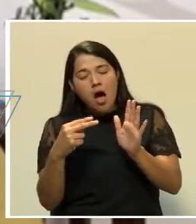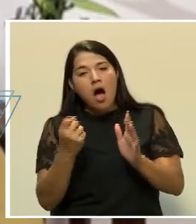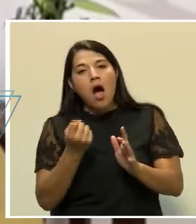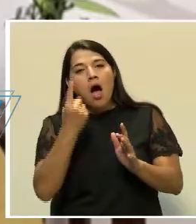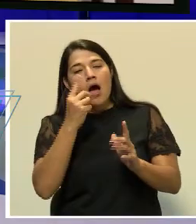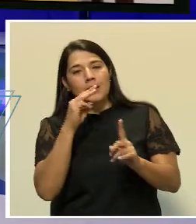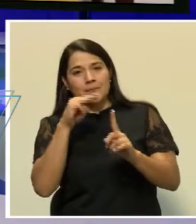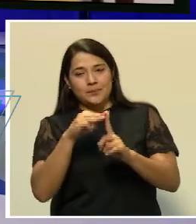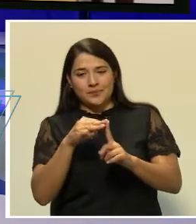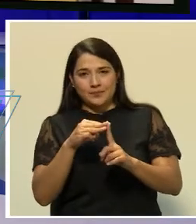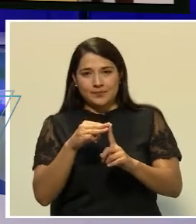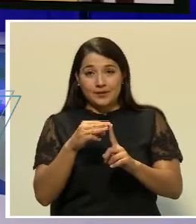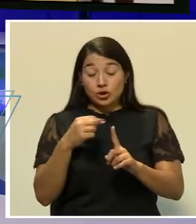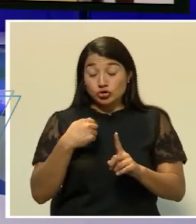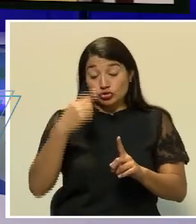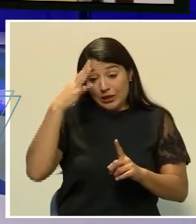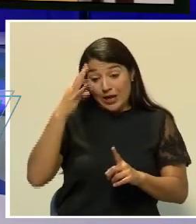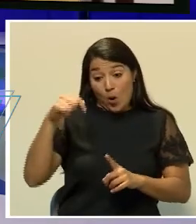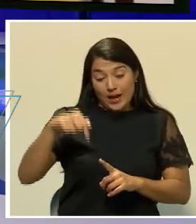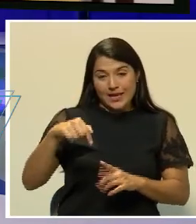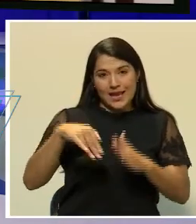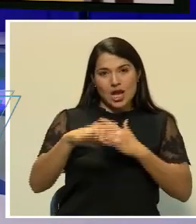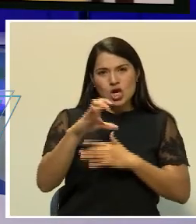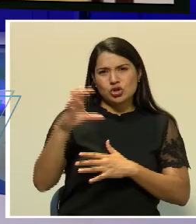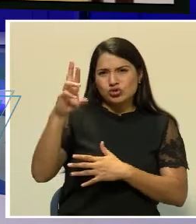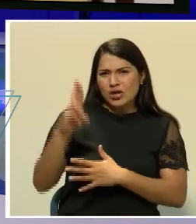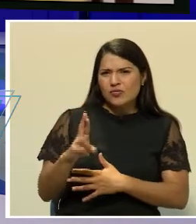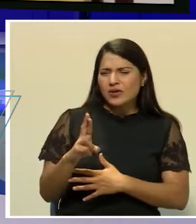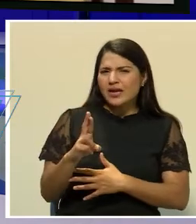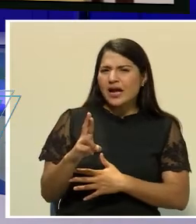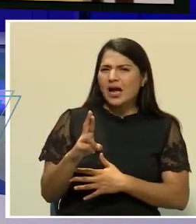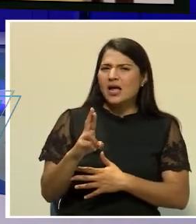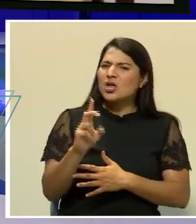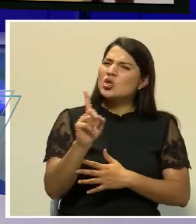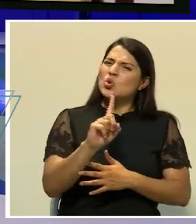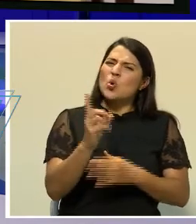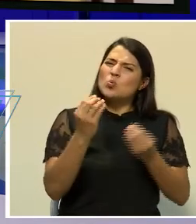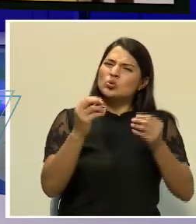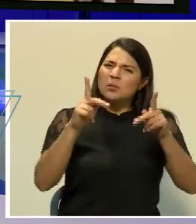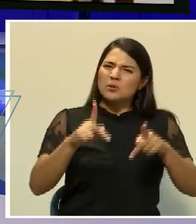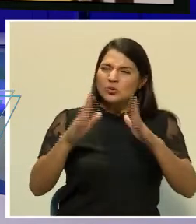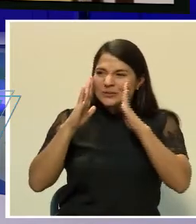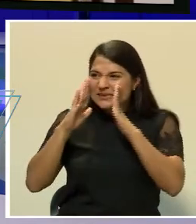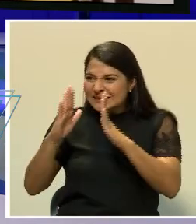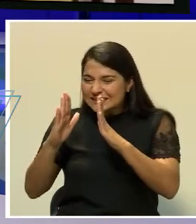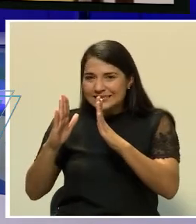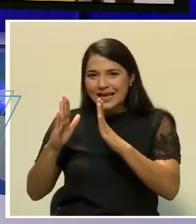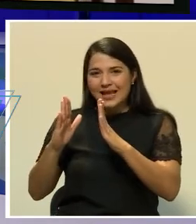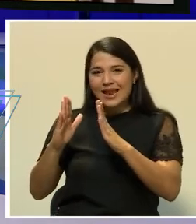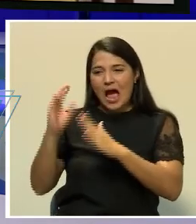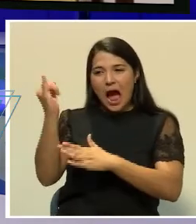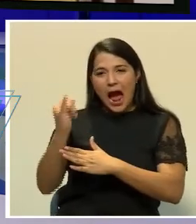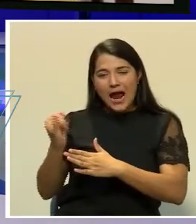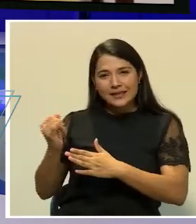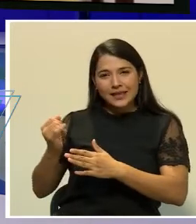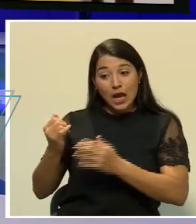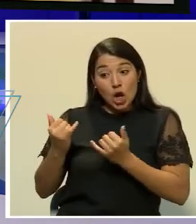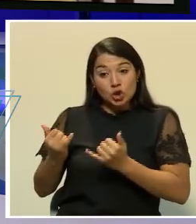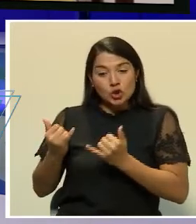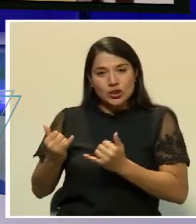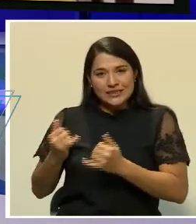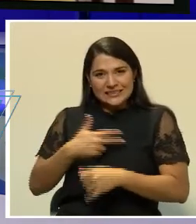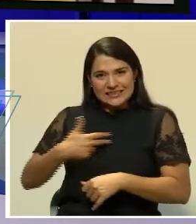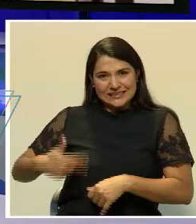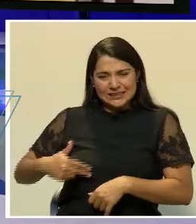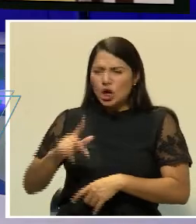Costa Rica muchas personas estén atentas del arte contemporáneo chino, pero no necesariamente porque no tengan acceso